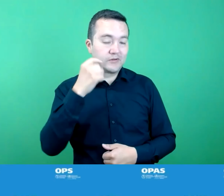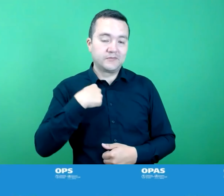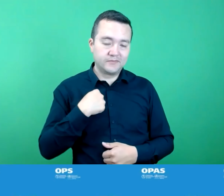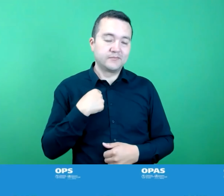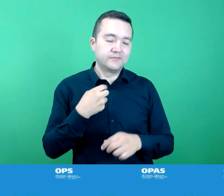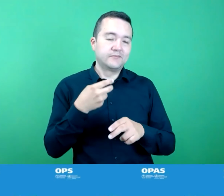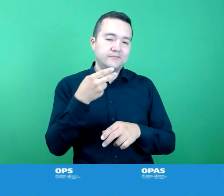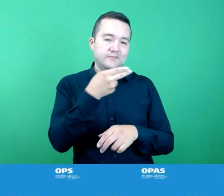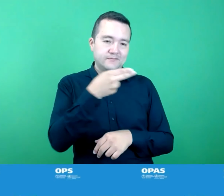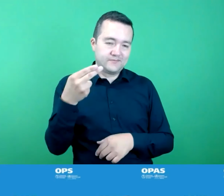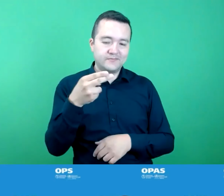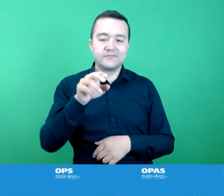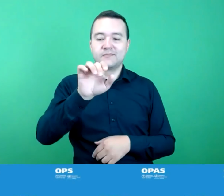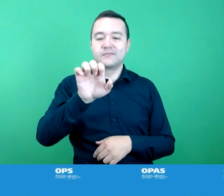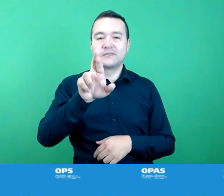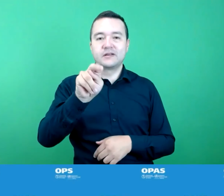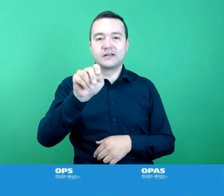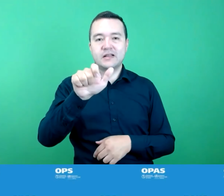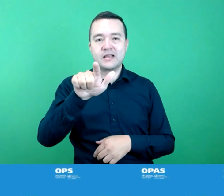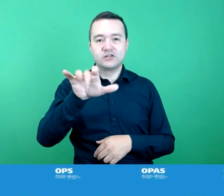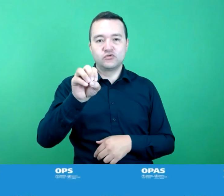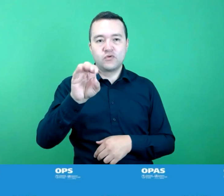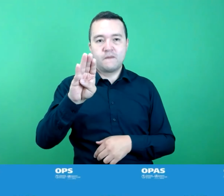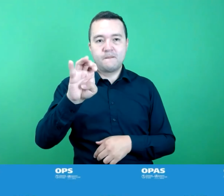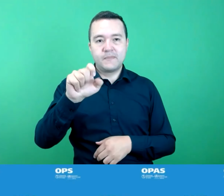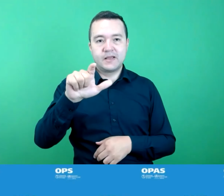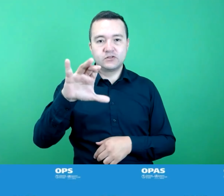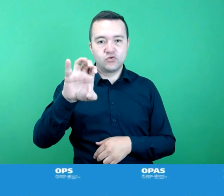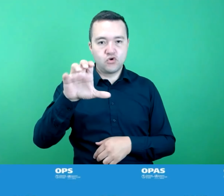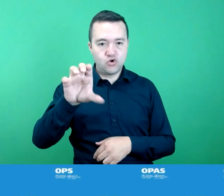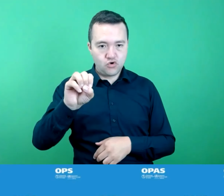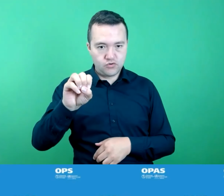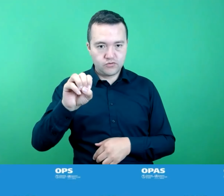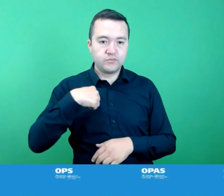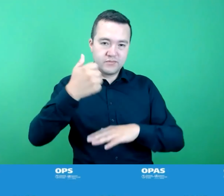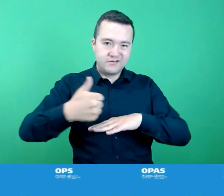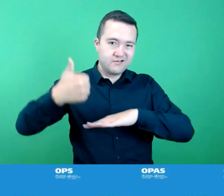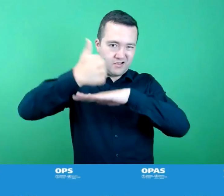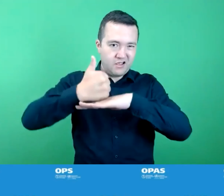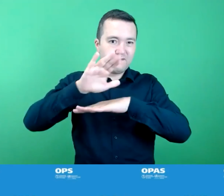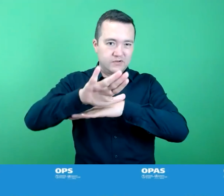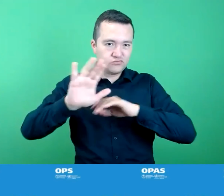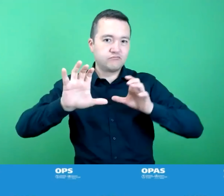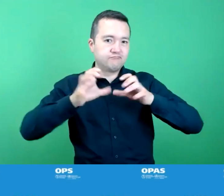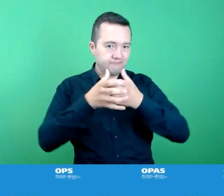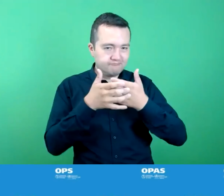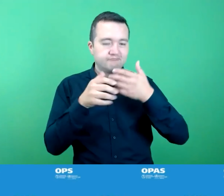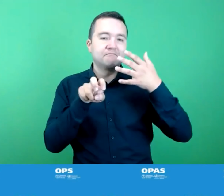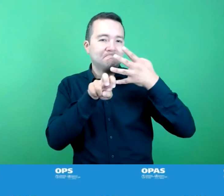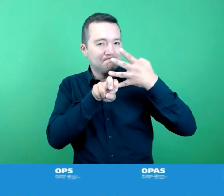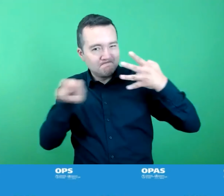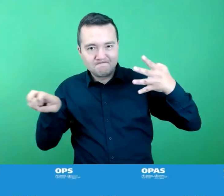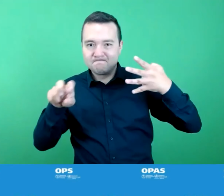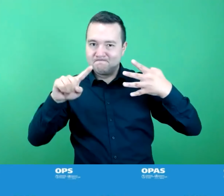de la Salud y Prestación Integral de Servicio de Salud acá en UPS UMS.